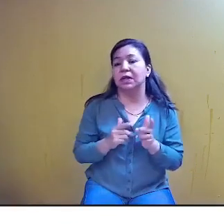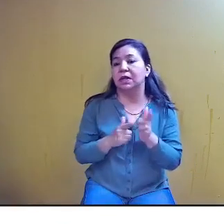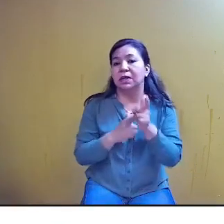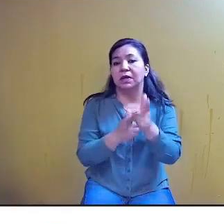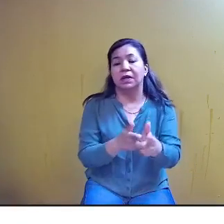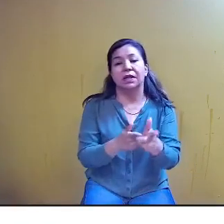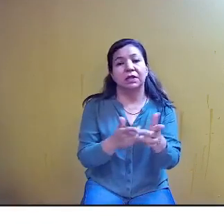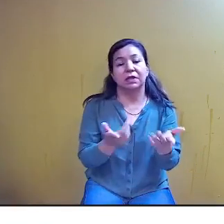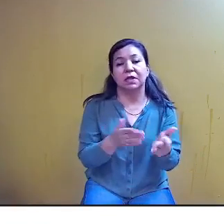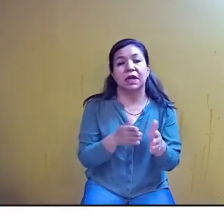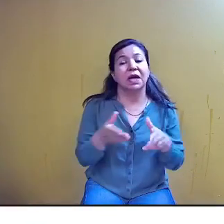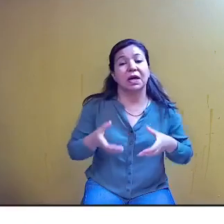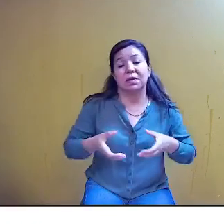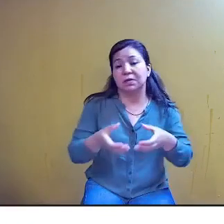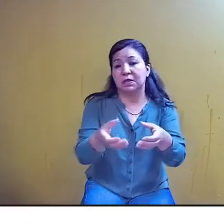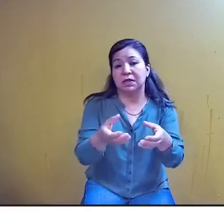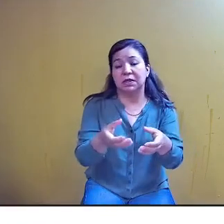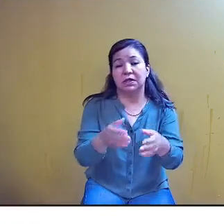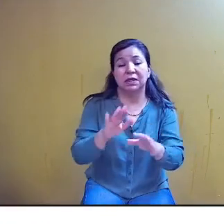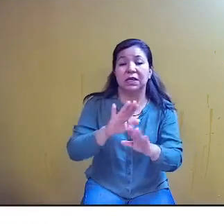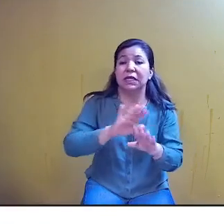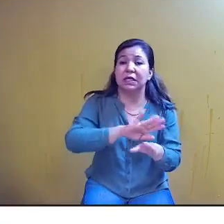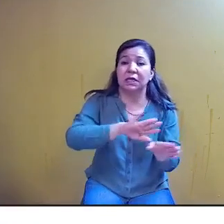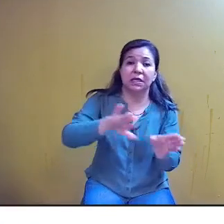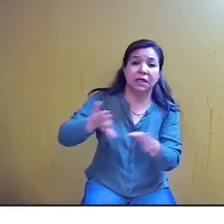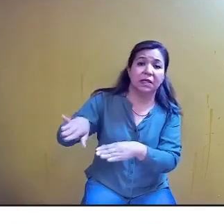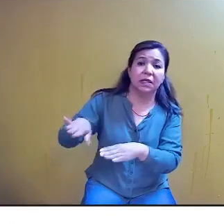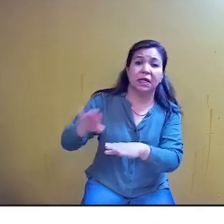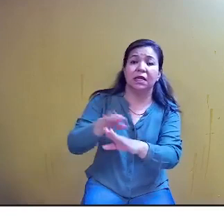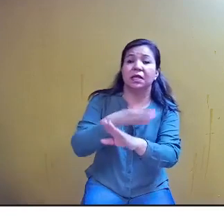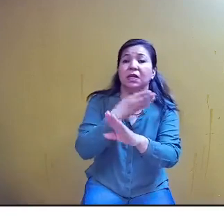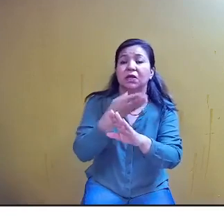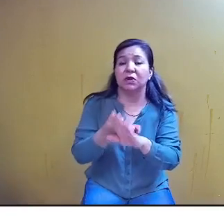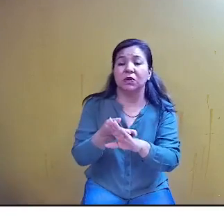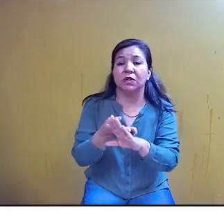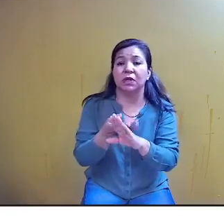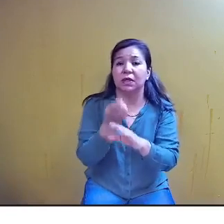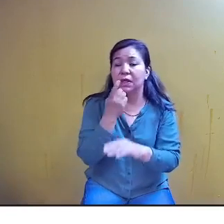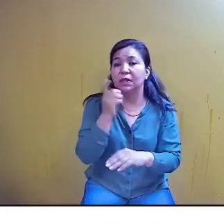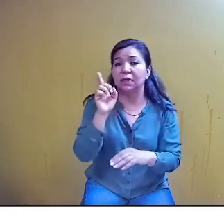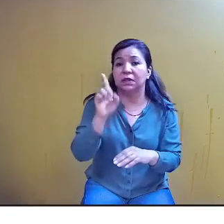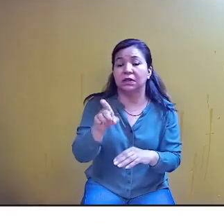generar violencia política en razón de género en contra de la denunciada,